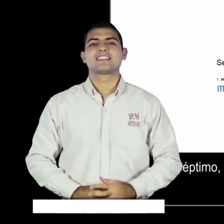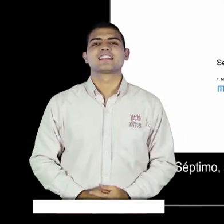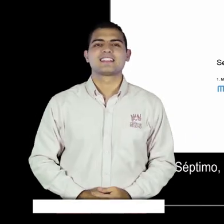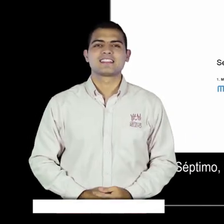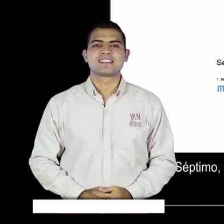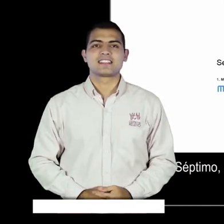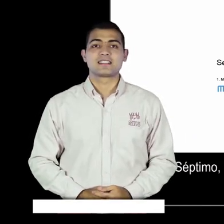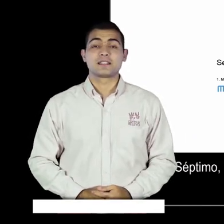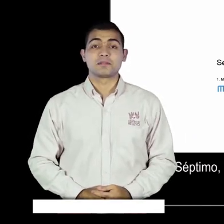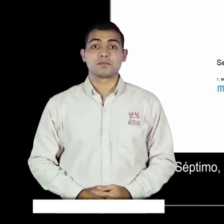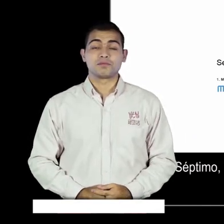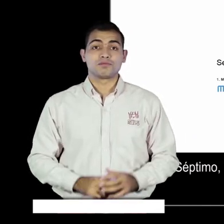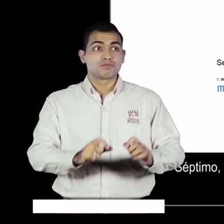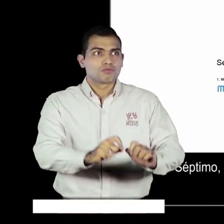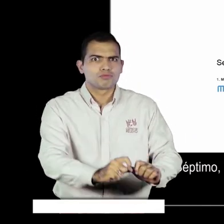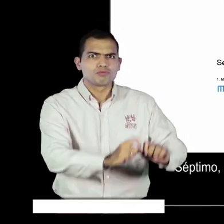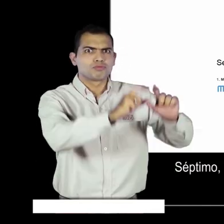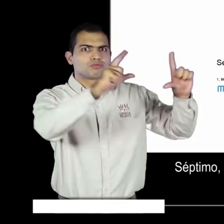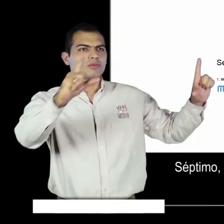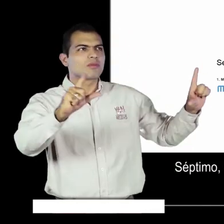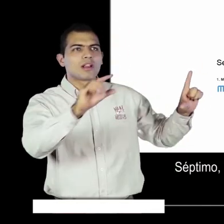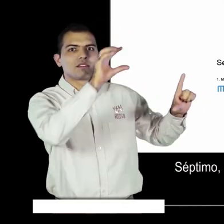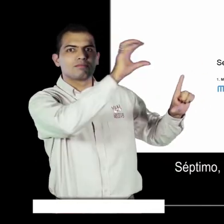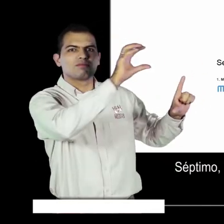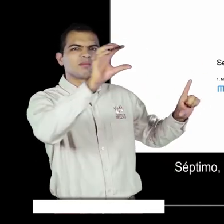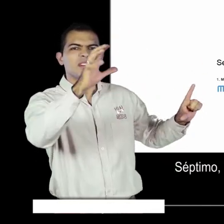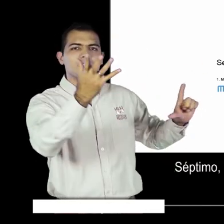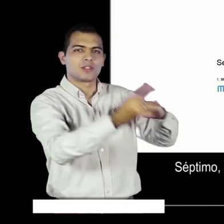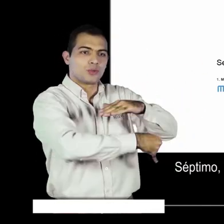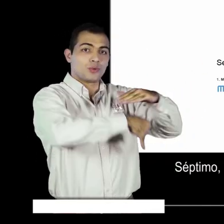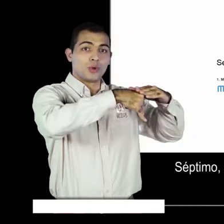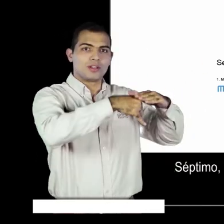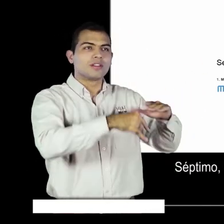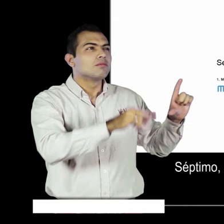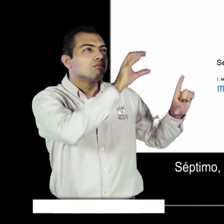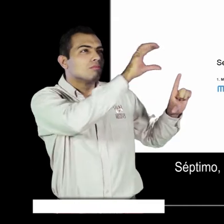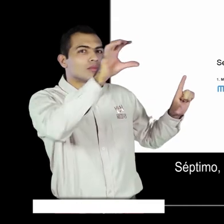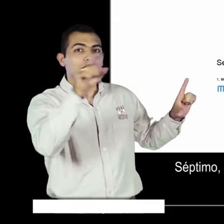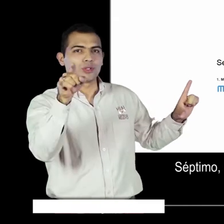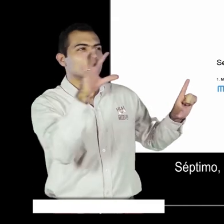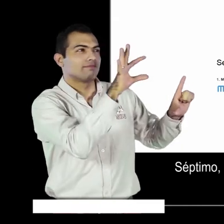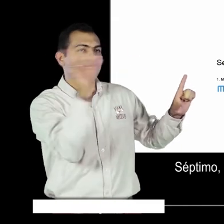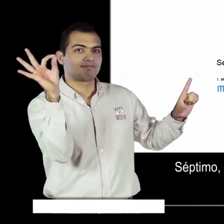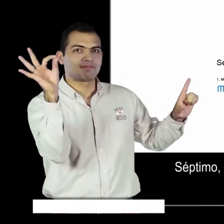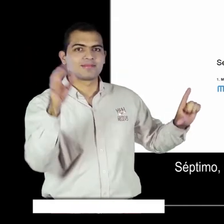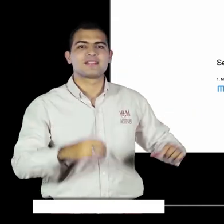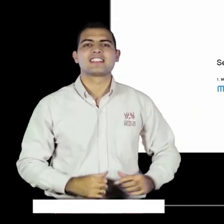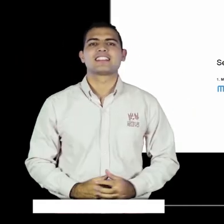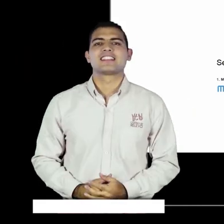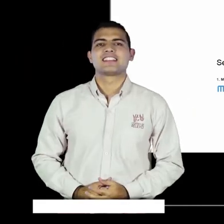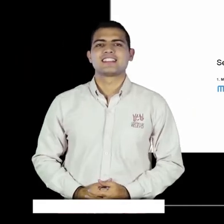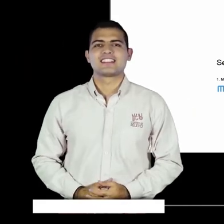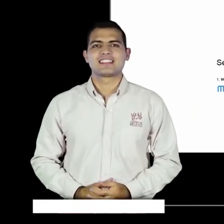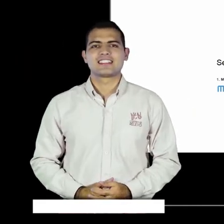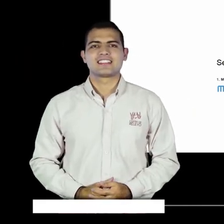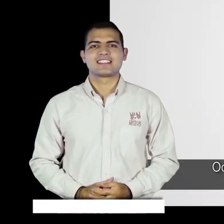Séptimo, serás redireccionado a los métodos de envío. Elige uno de ellos.